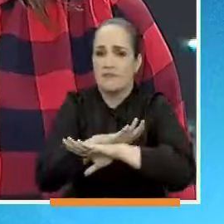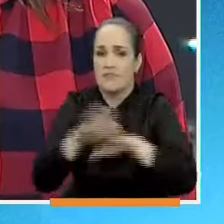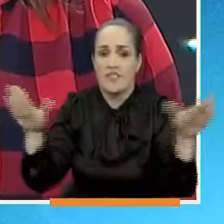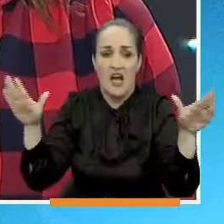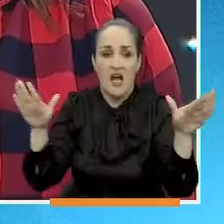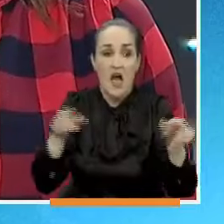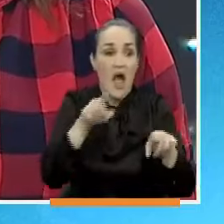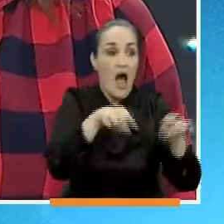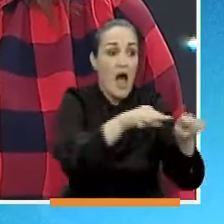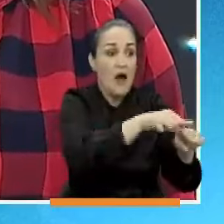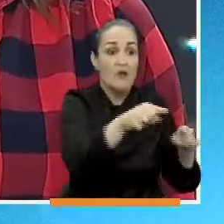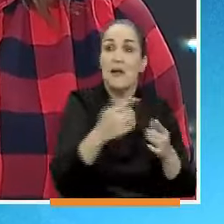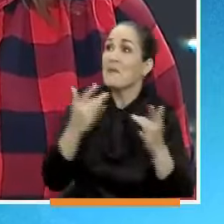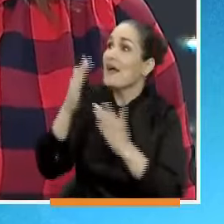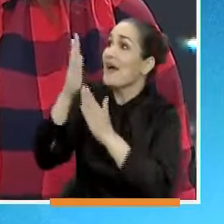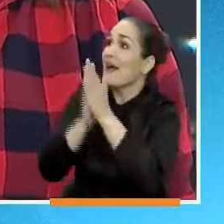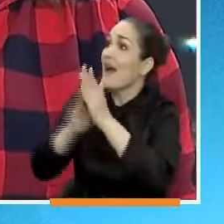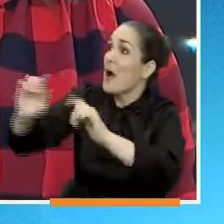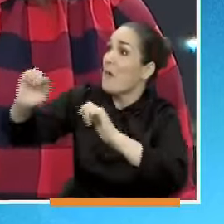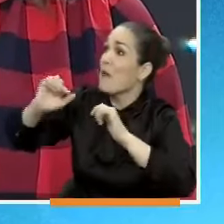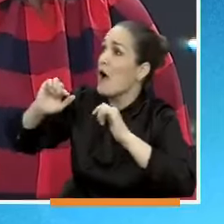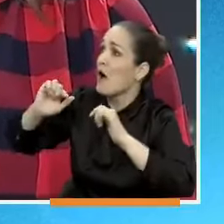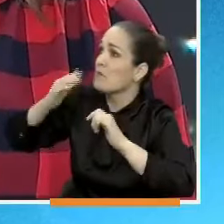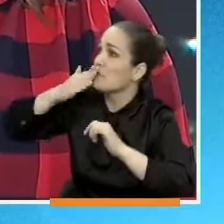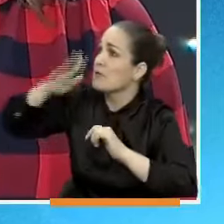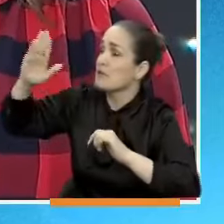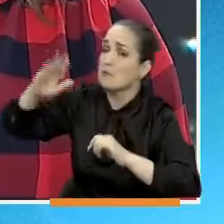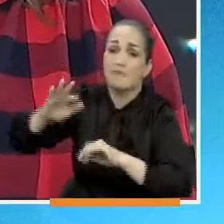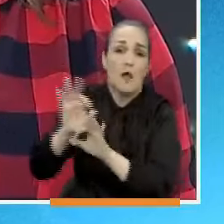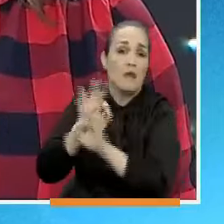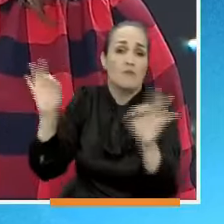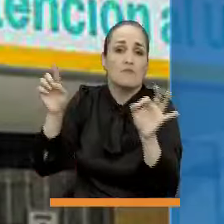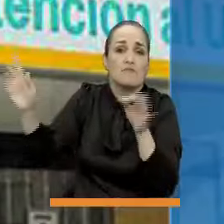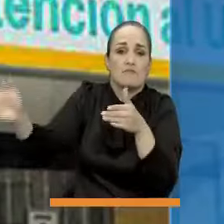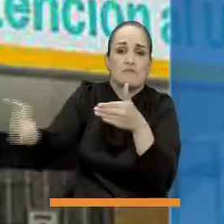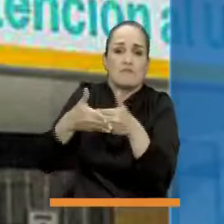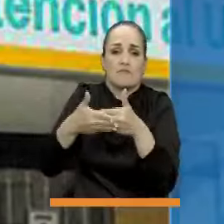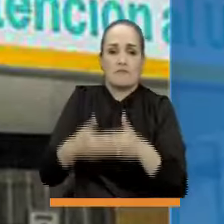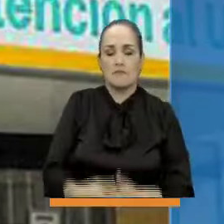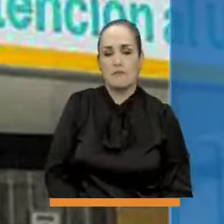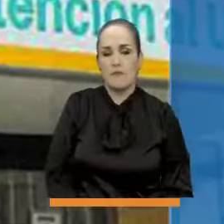todos aquellos que estaban esperanzados en un pago se quedarán esperando.